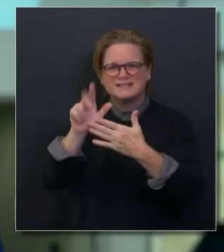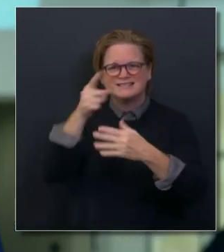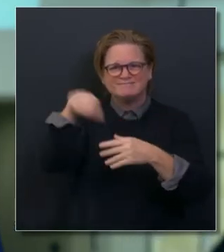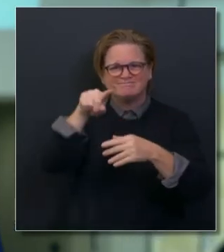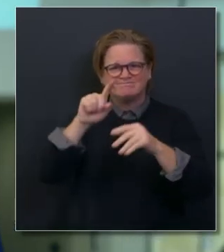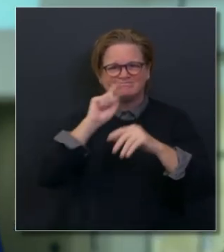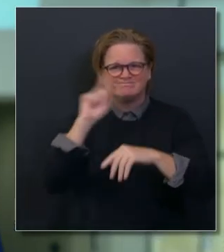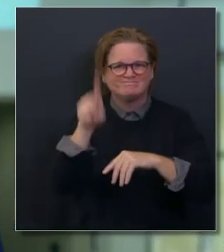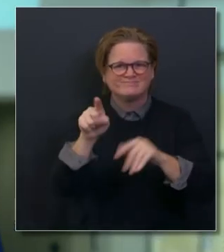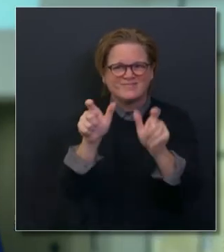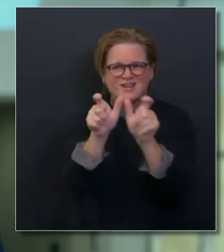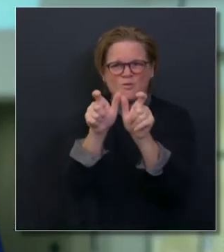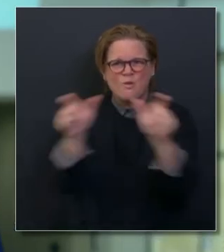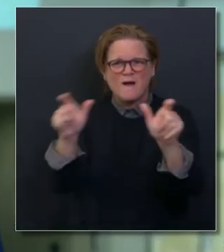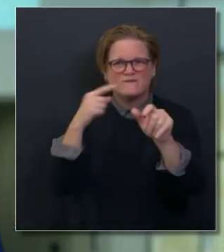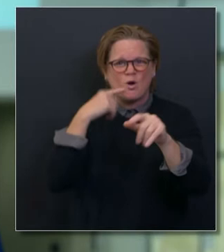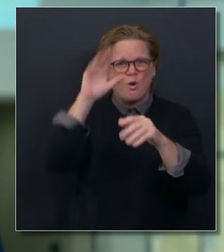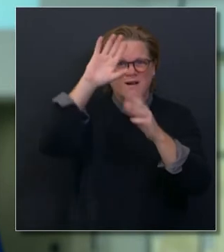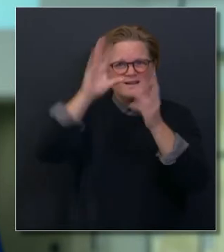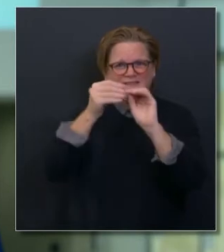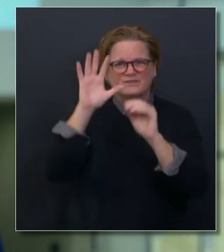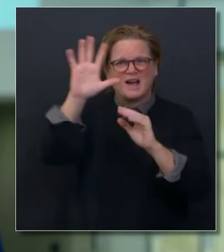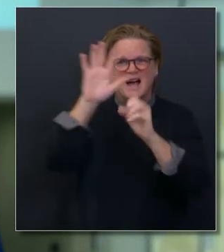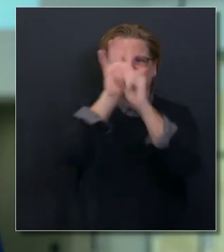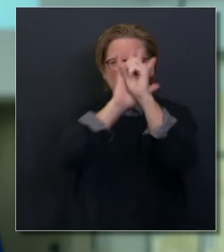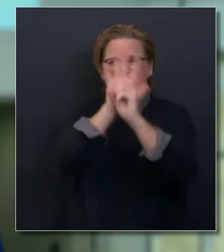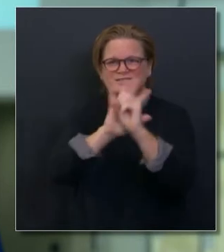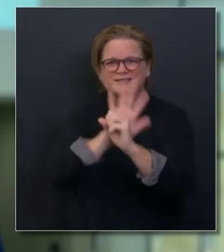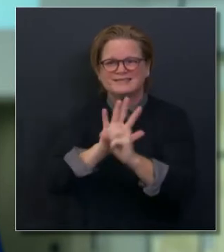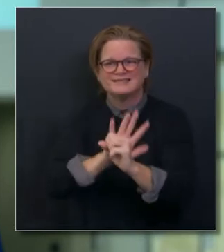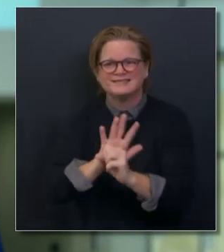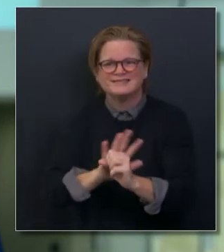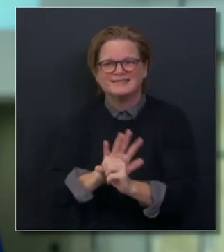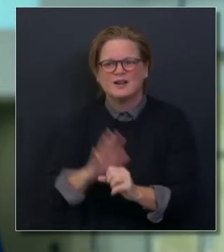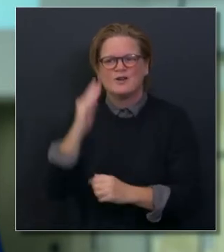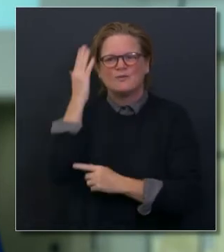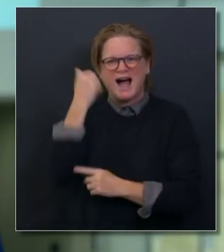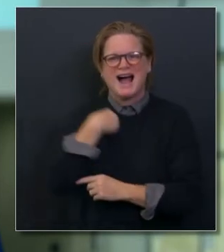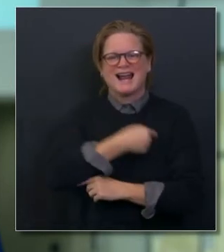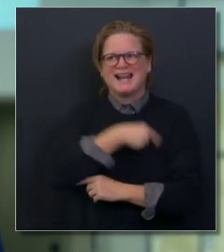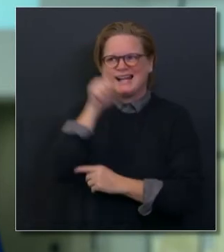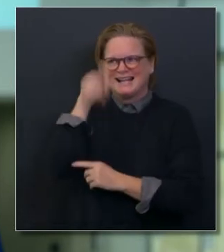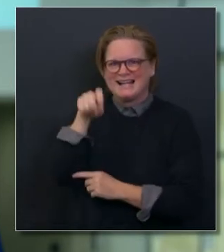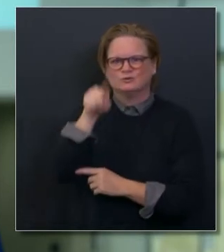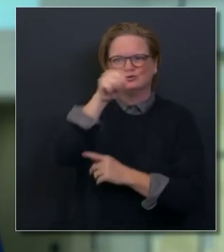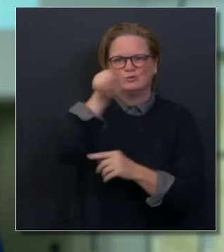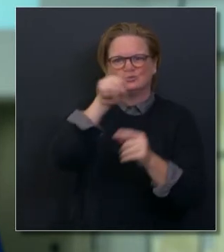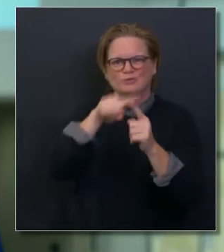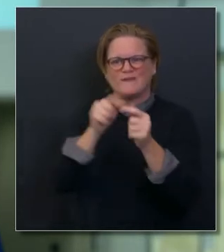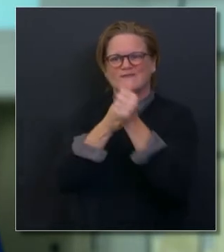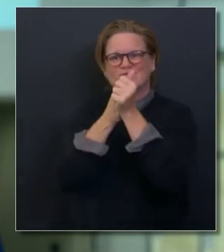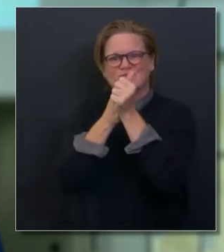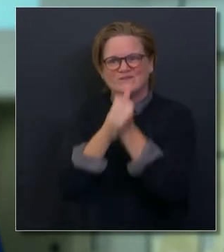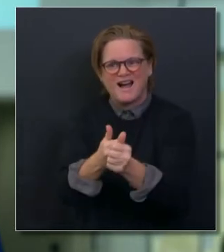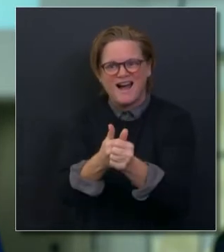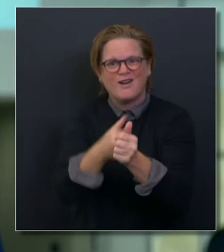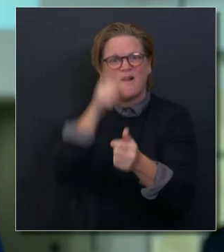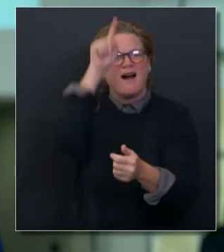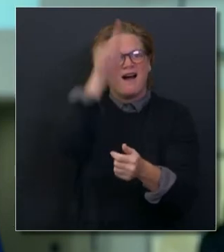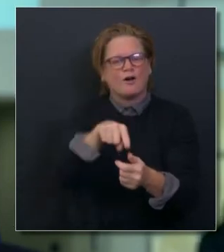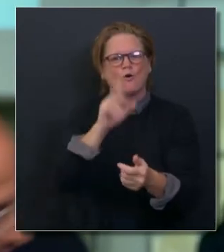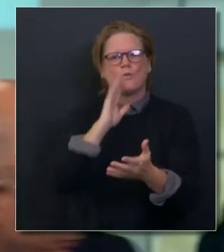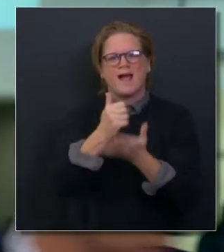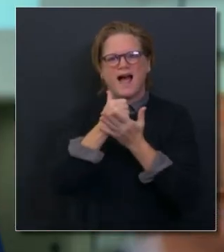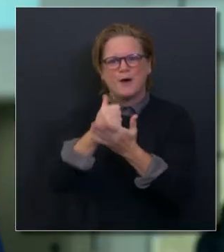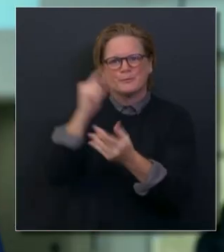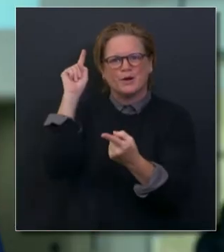3 semanas de quedarnos en casa a nivel regional porque eso se puede manifestar en los números de casos. Así